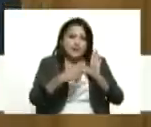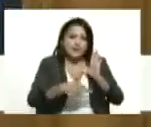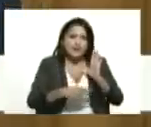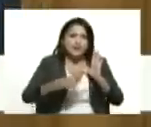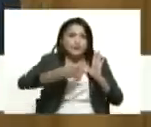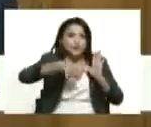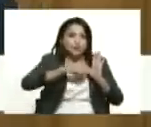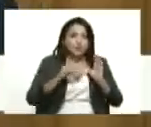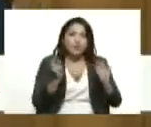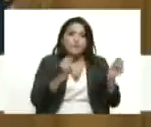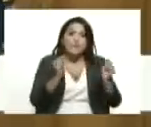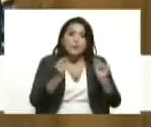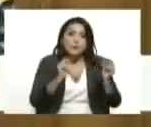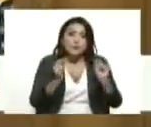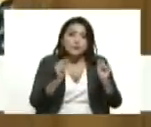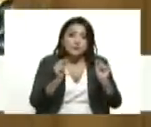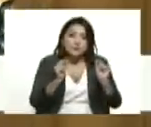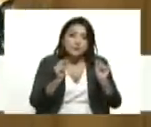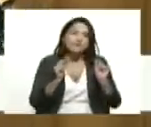discusión.